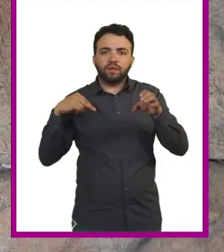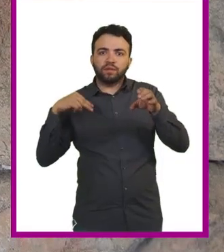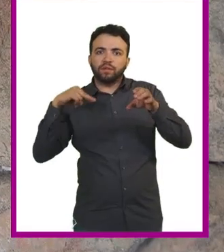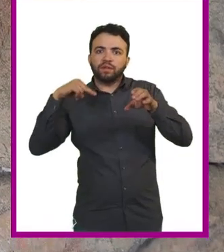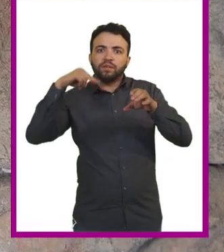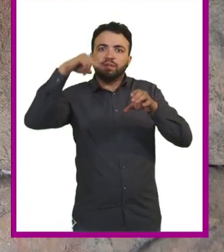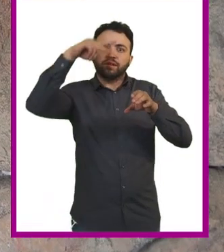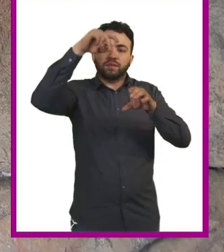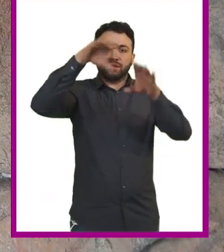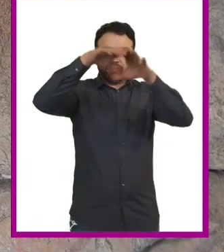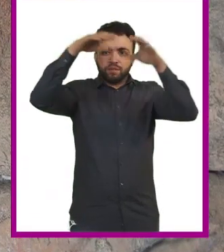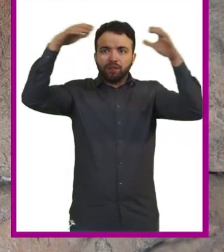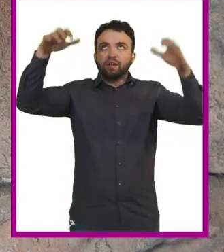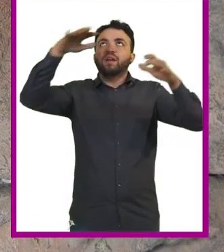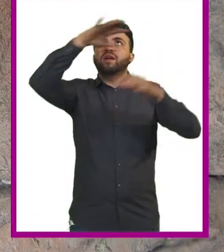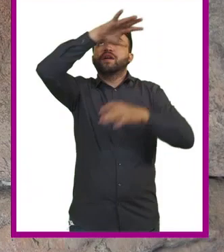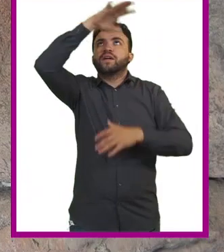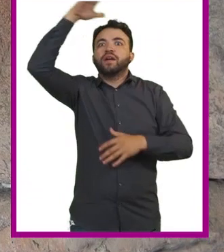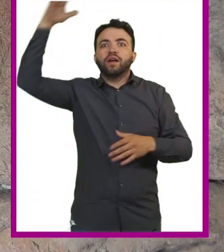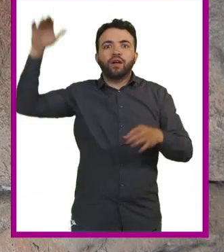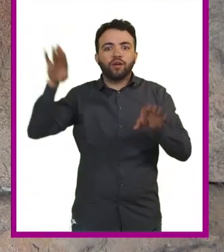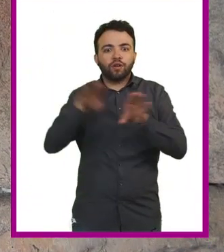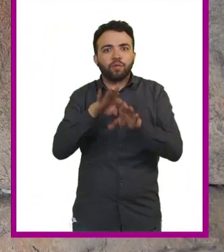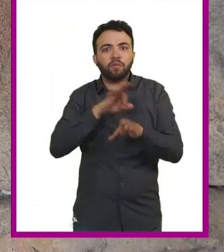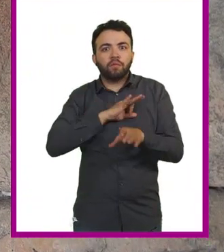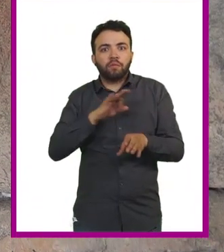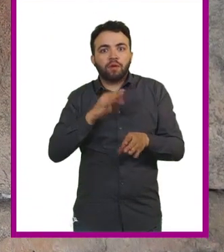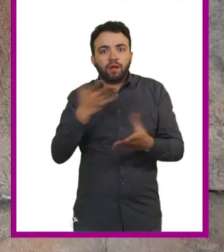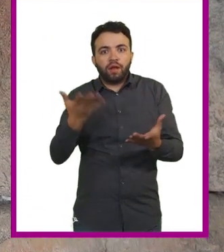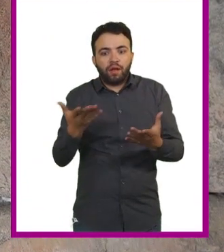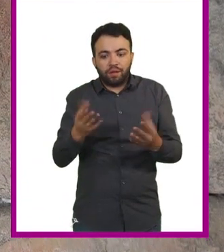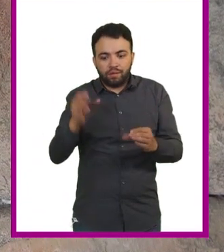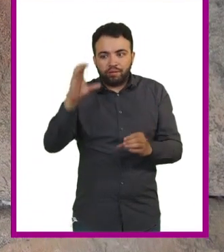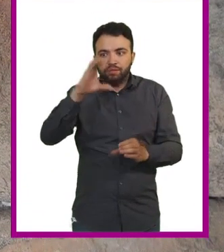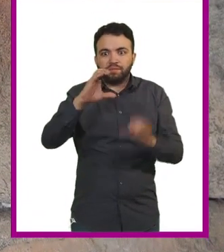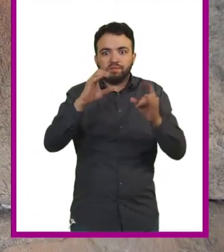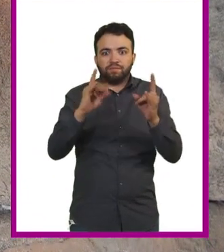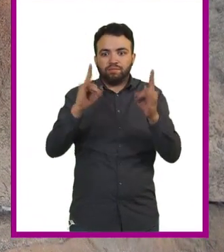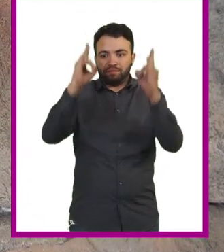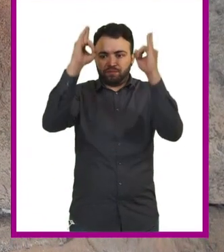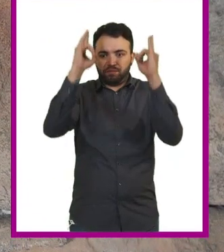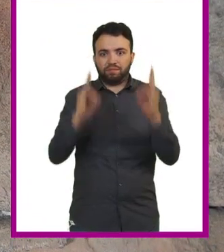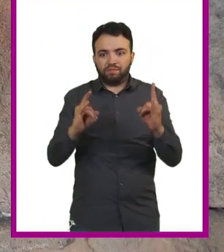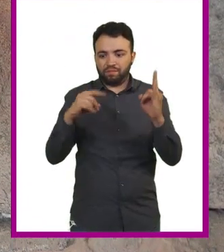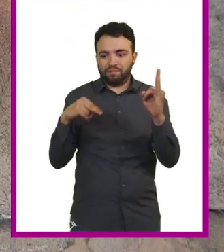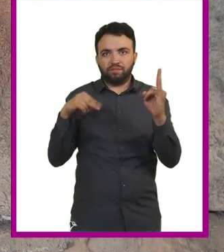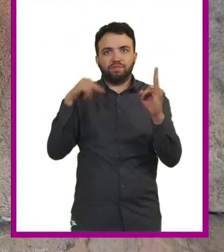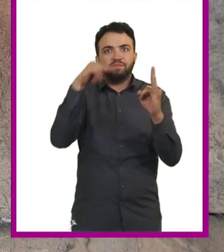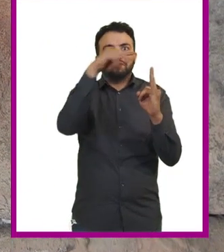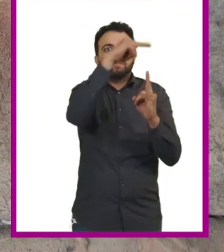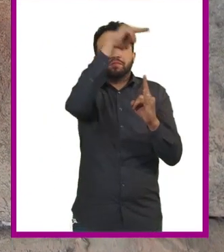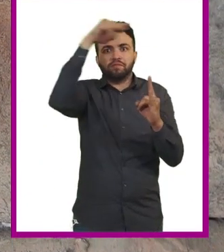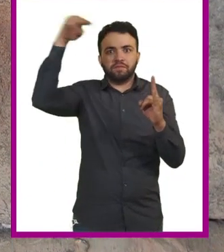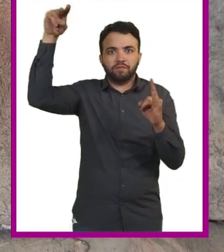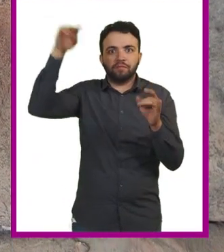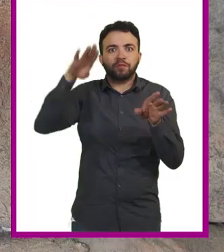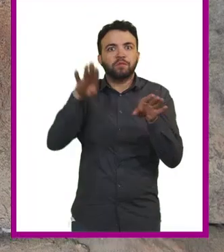que implica que construyeron algún tipo de andamiaje, o bien a través de